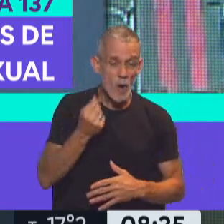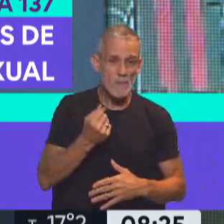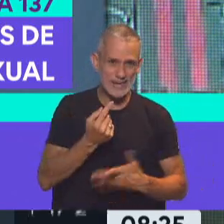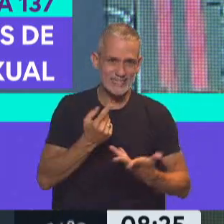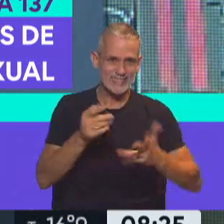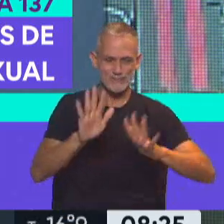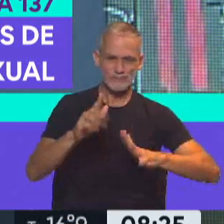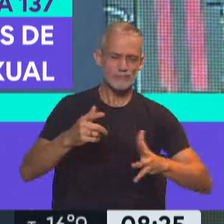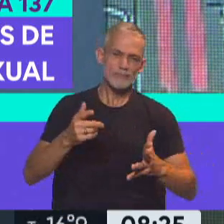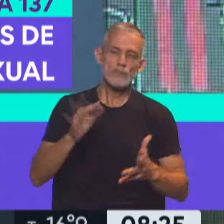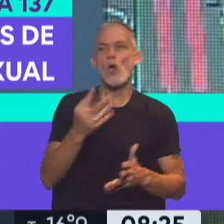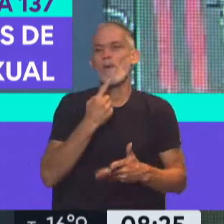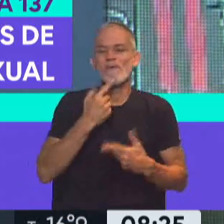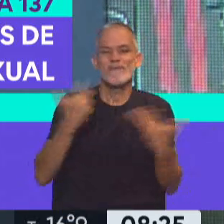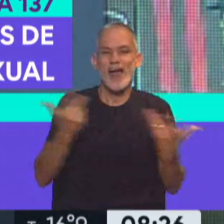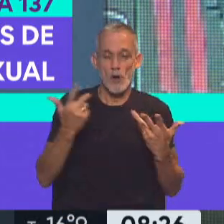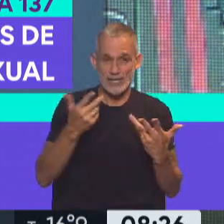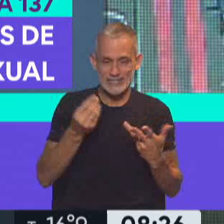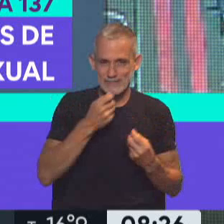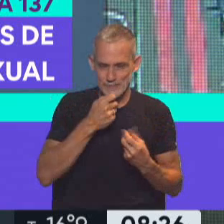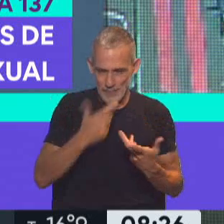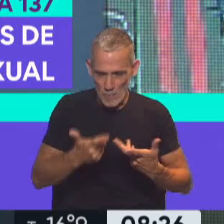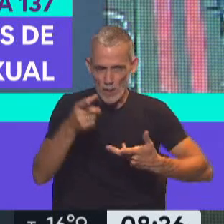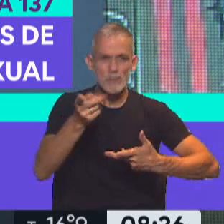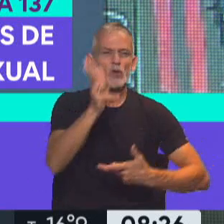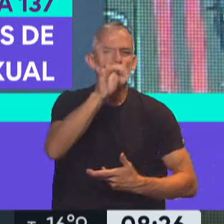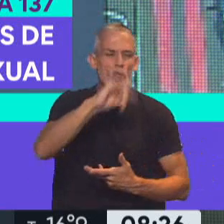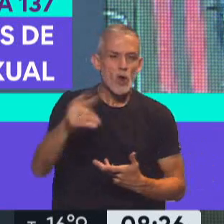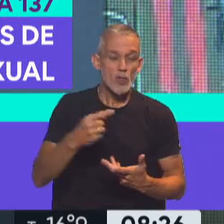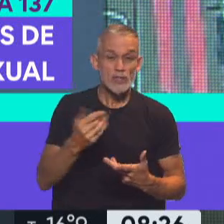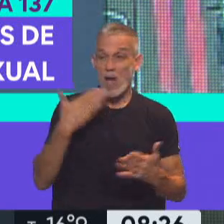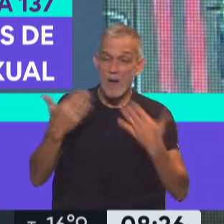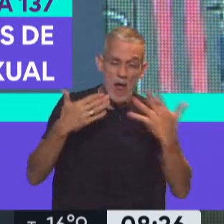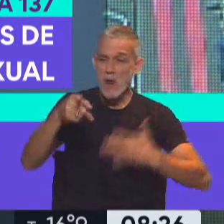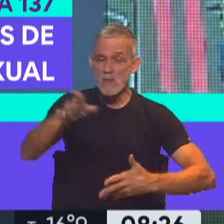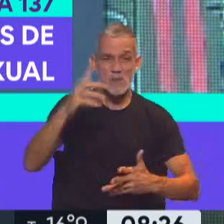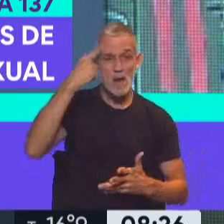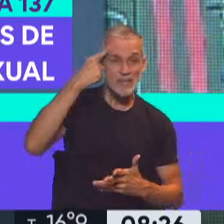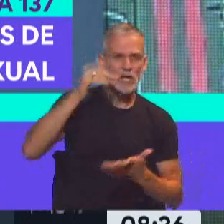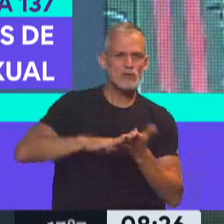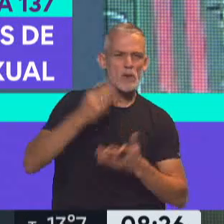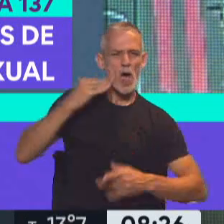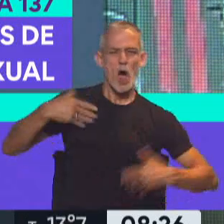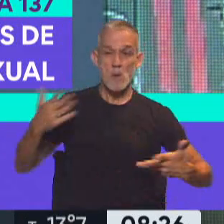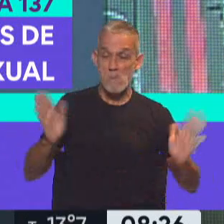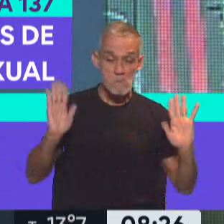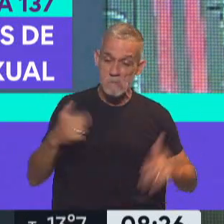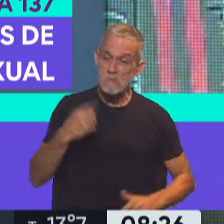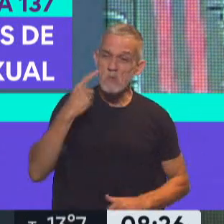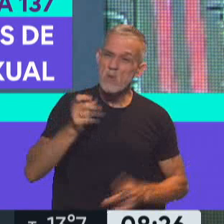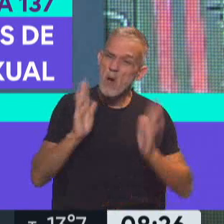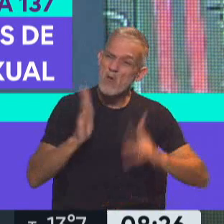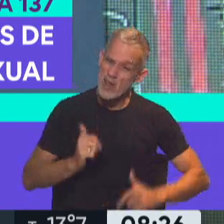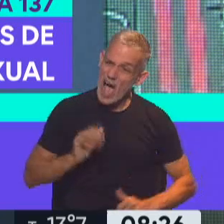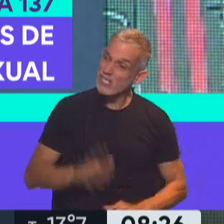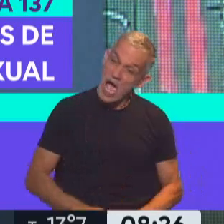estos espacios, o varones que están que cotidianamente hablas para pensar esto de masculinidad, ni siquiera reconocen formas de violencia. Entonces,